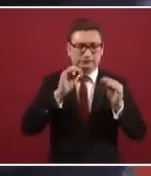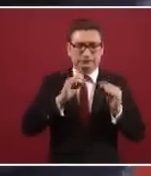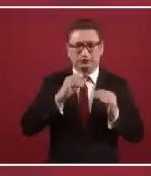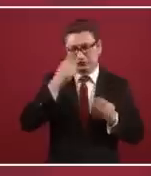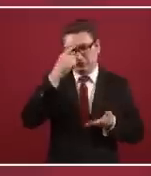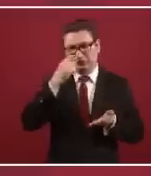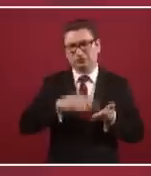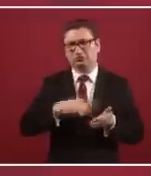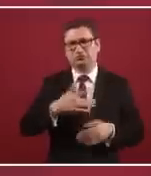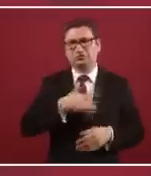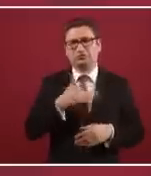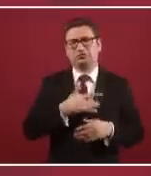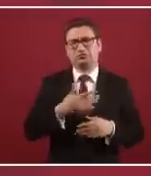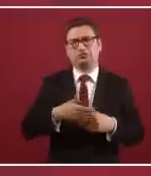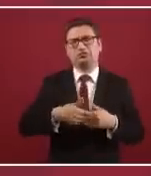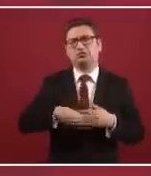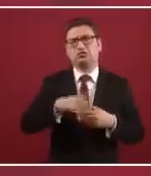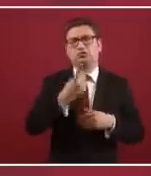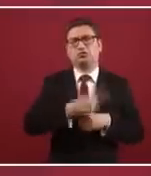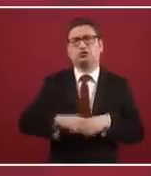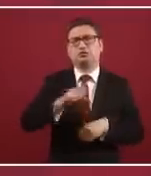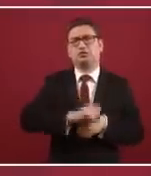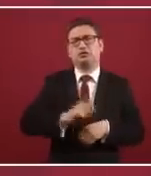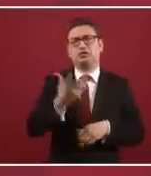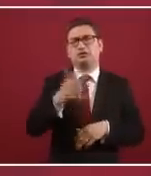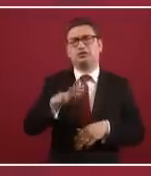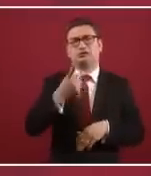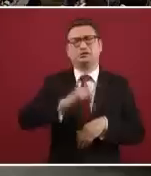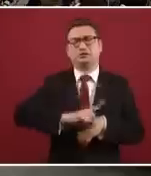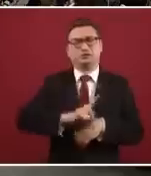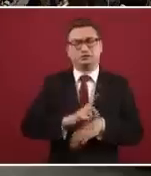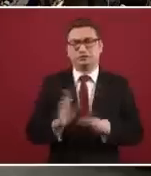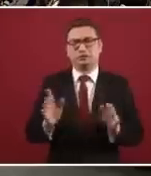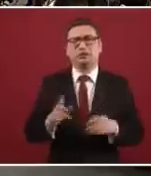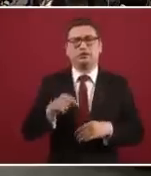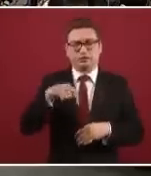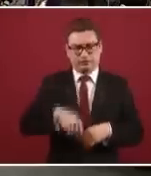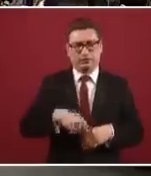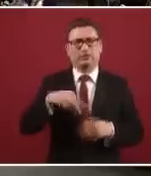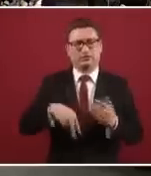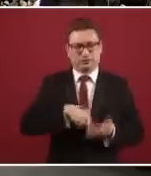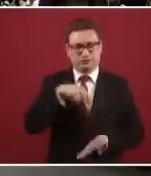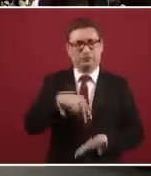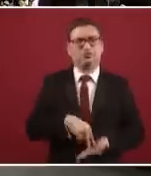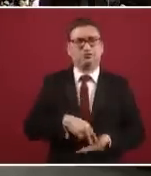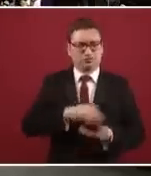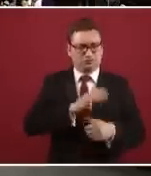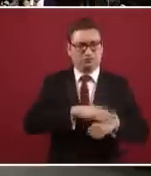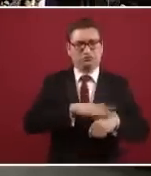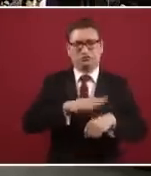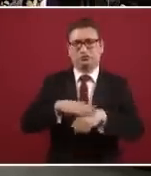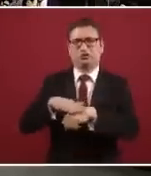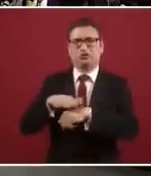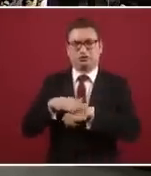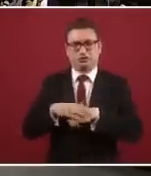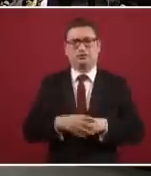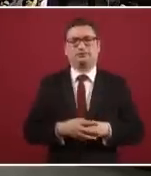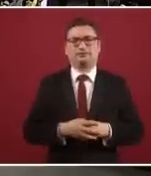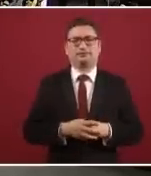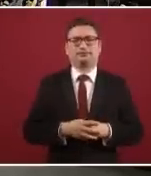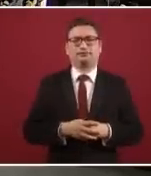para una semana, 10 días, aquí vamos a hacer la convocatoria